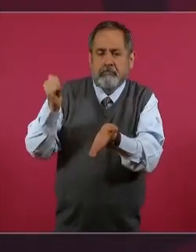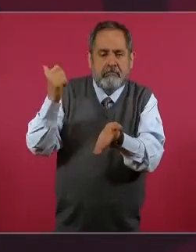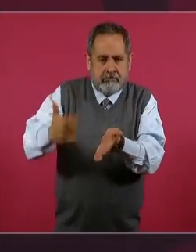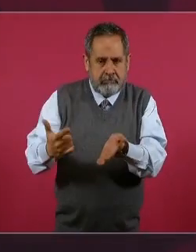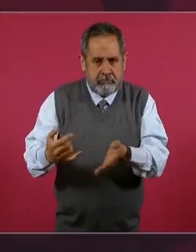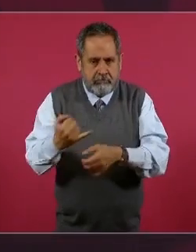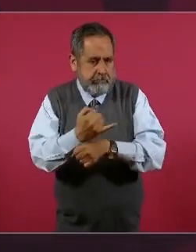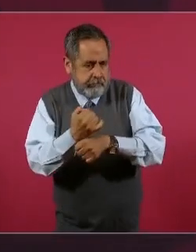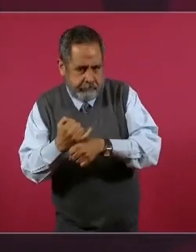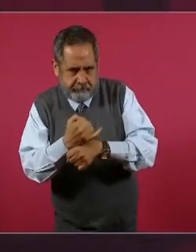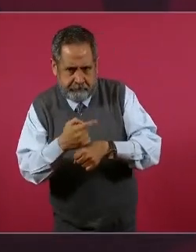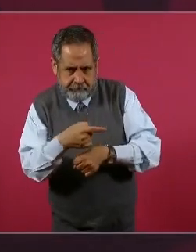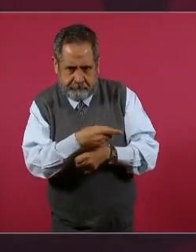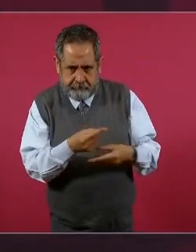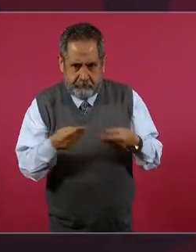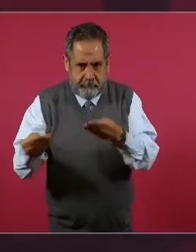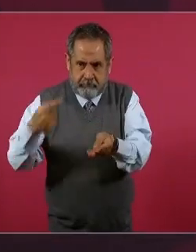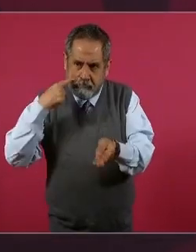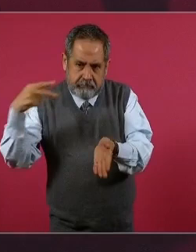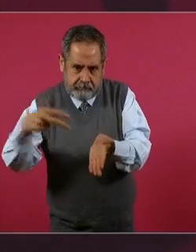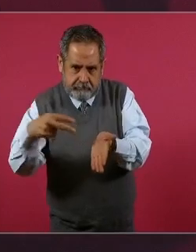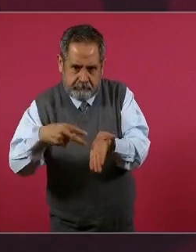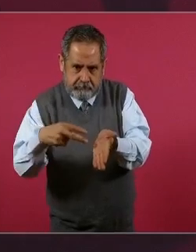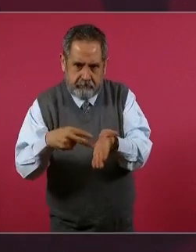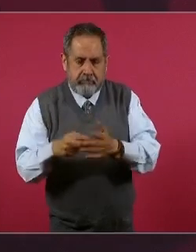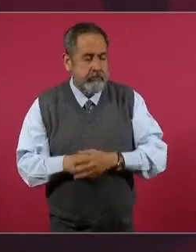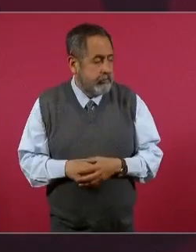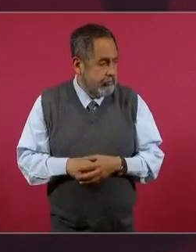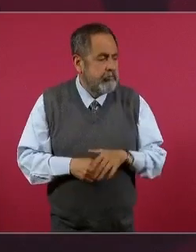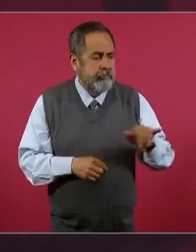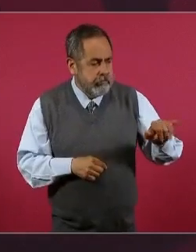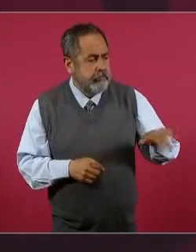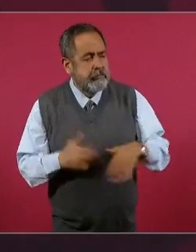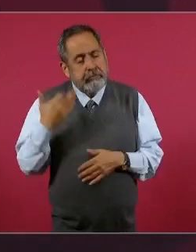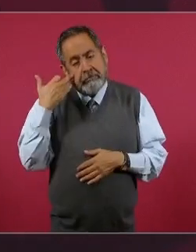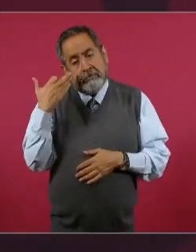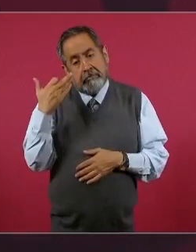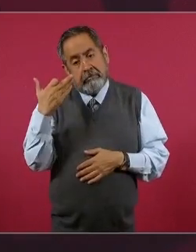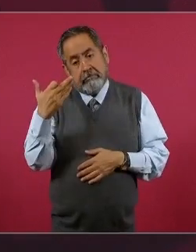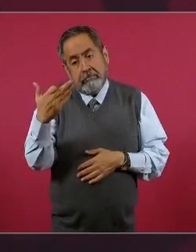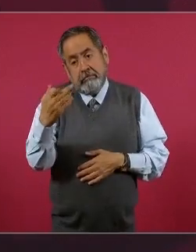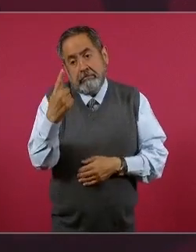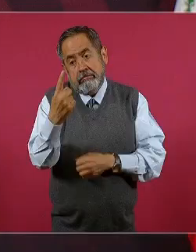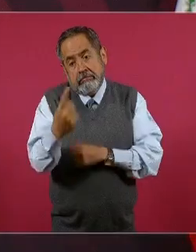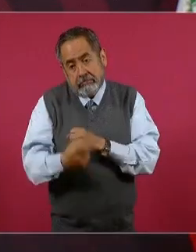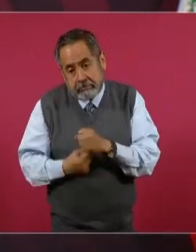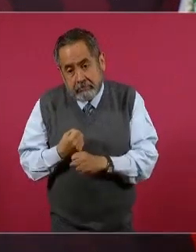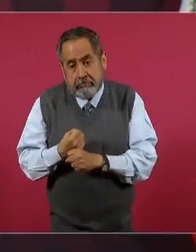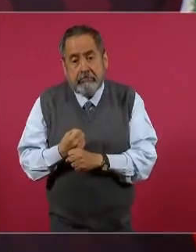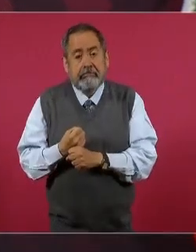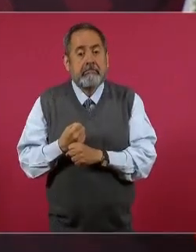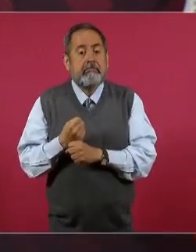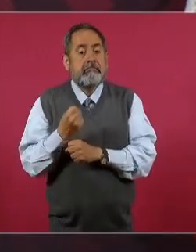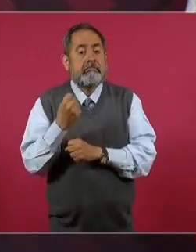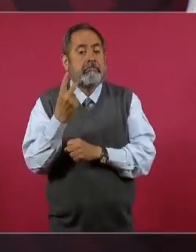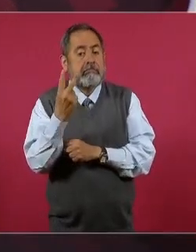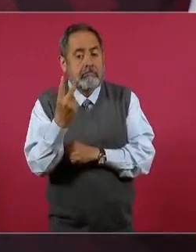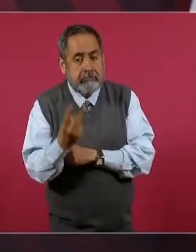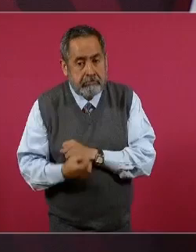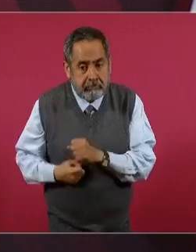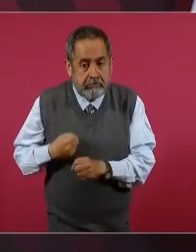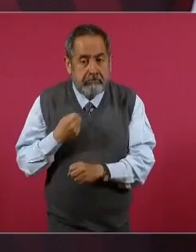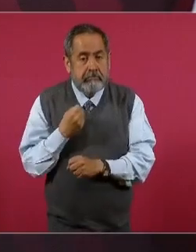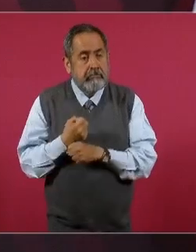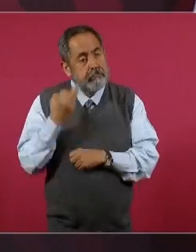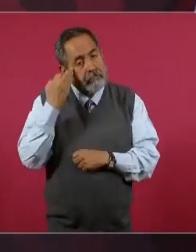un asunto, una auditoría se podía llevar un año, luego la revisión otro